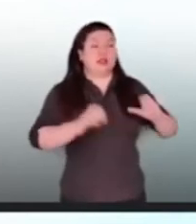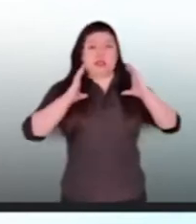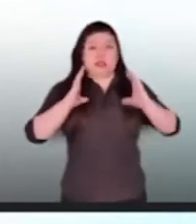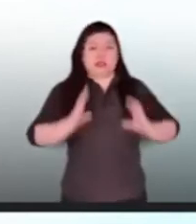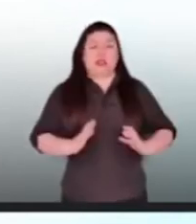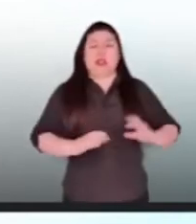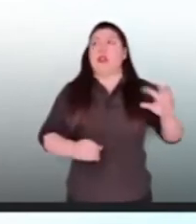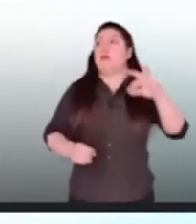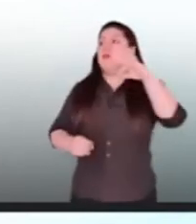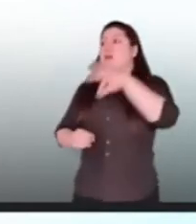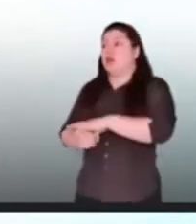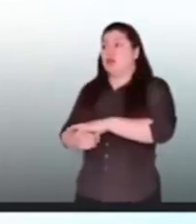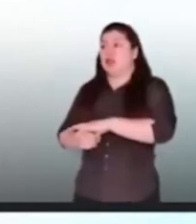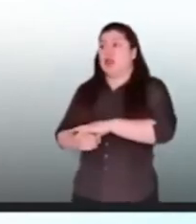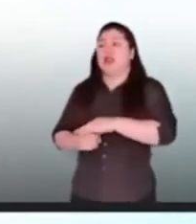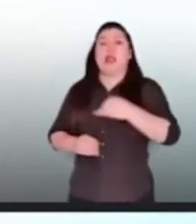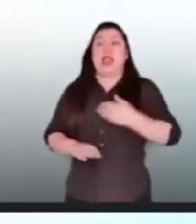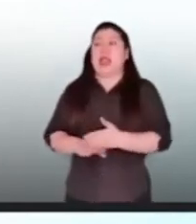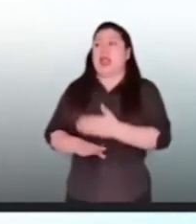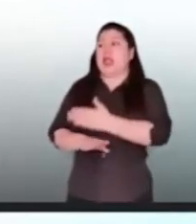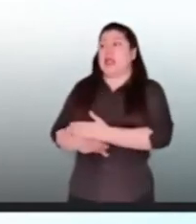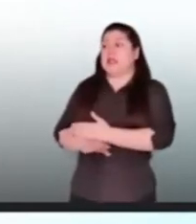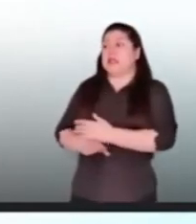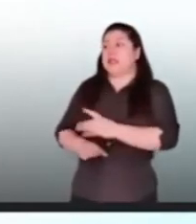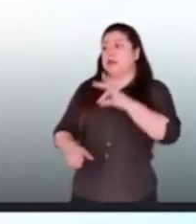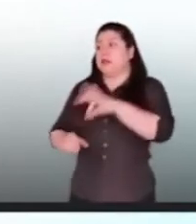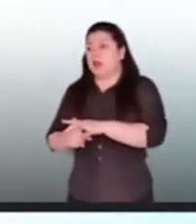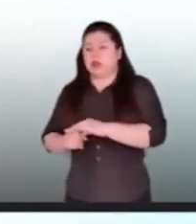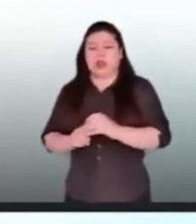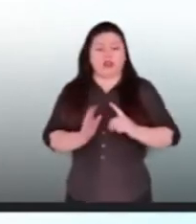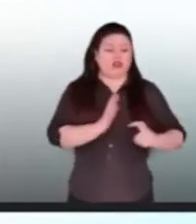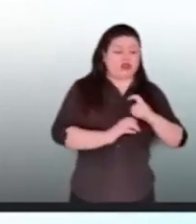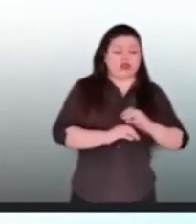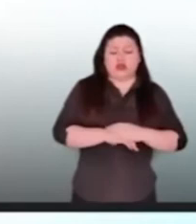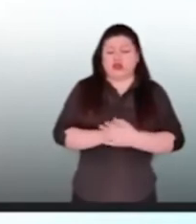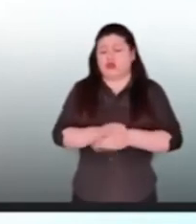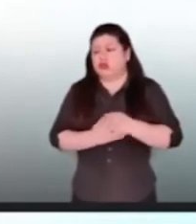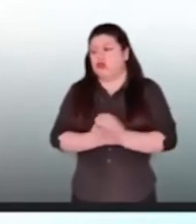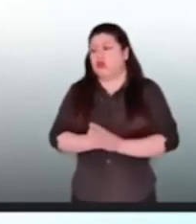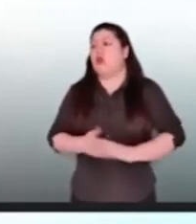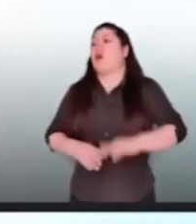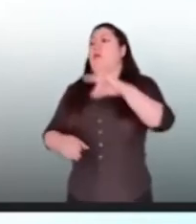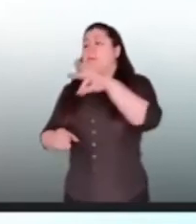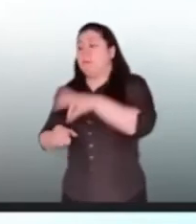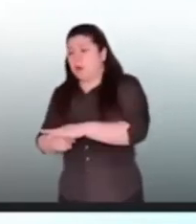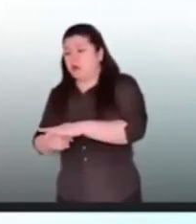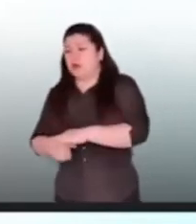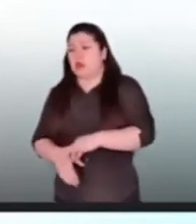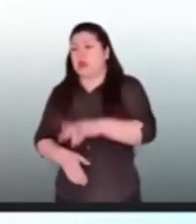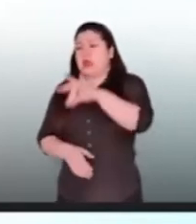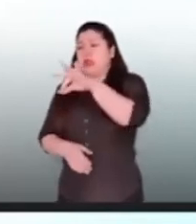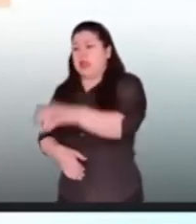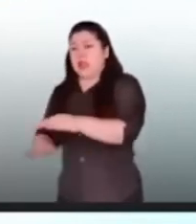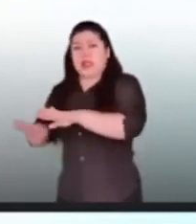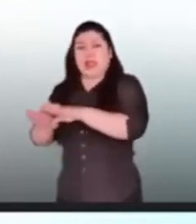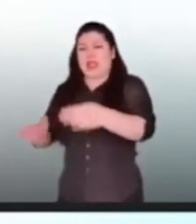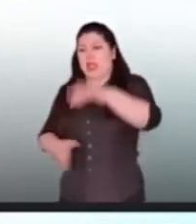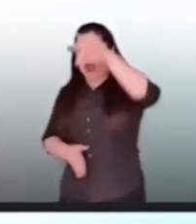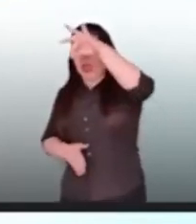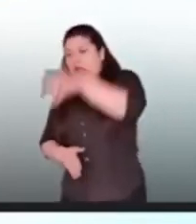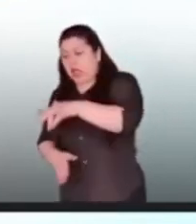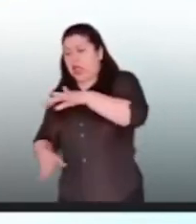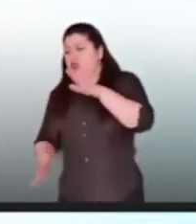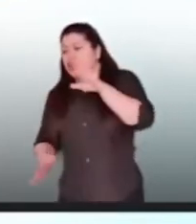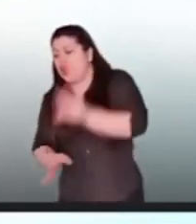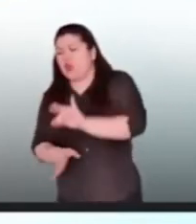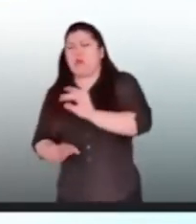deberá evitar el contacto físico con las personas a su alrededor y desinfectar sus manos antes de ejercer el derecho al voto.